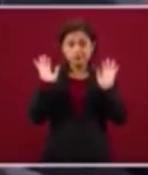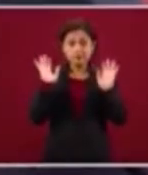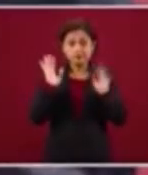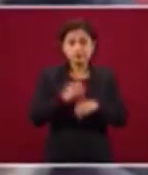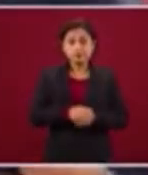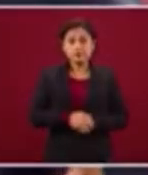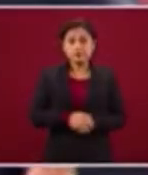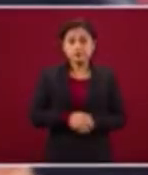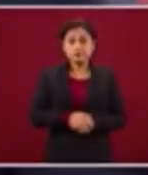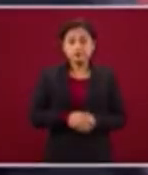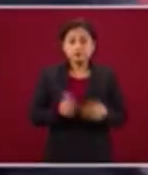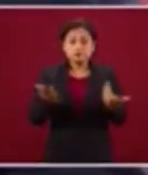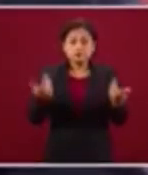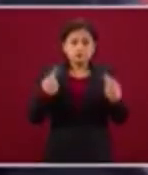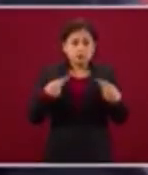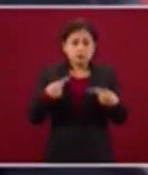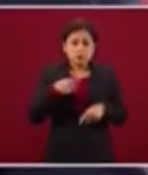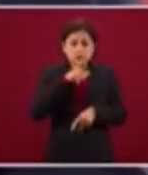un agente del pueblo,